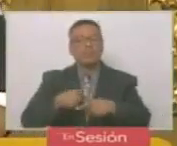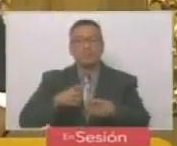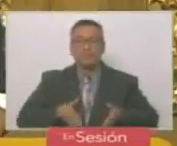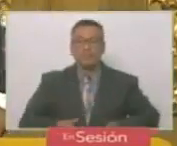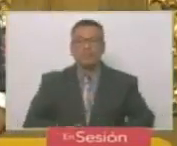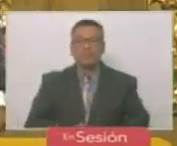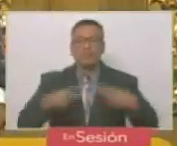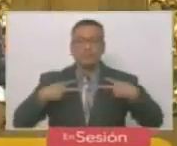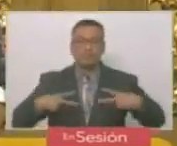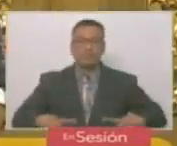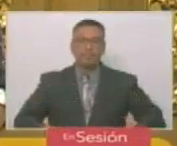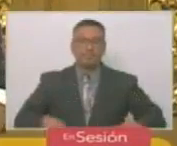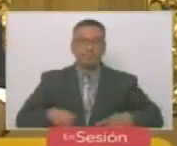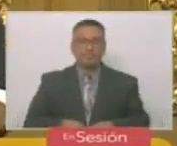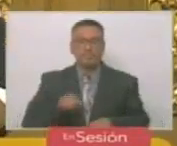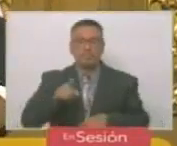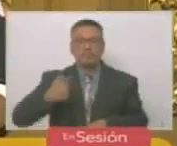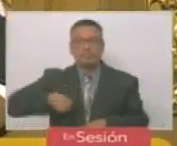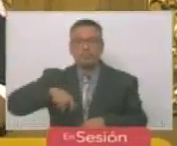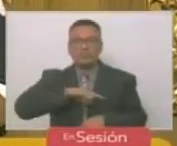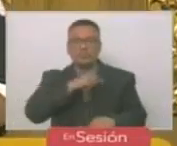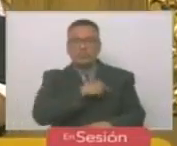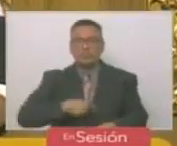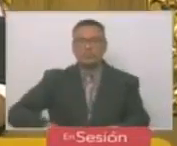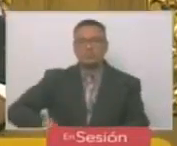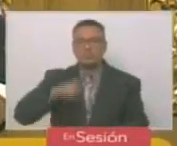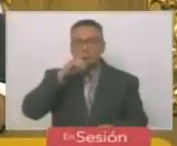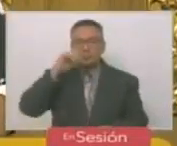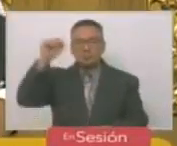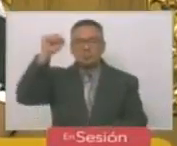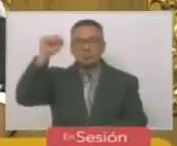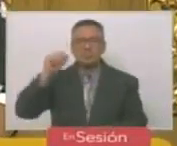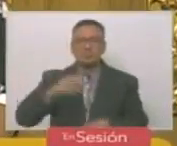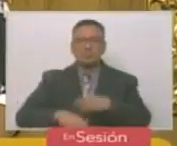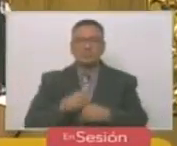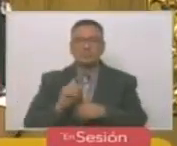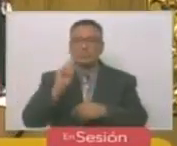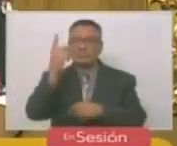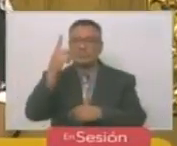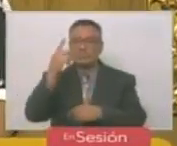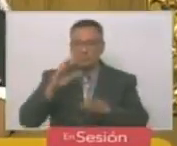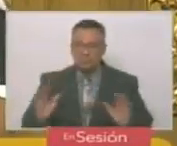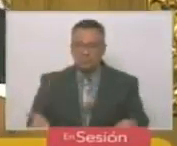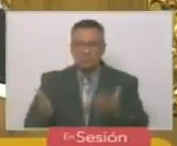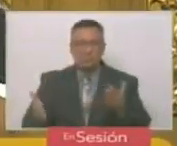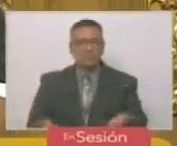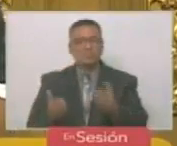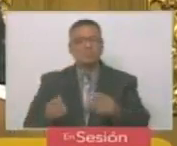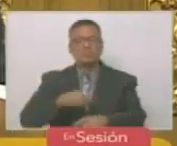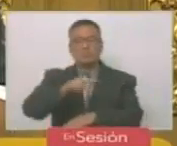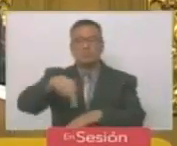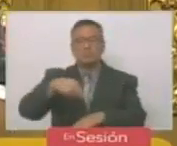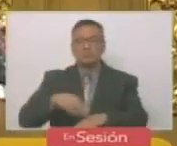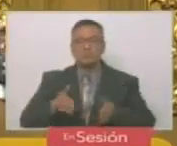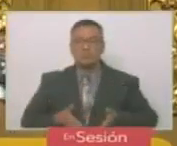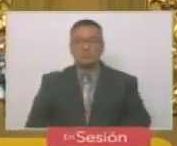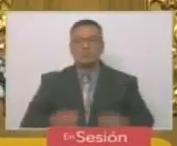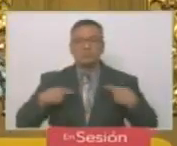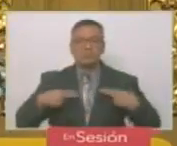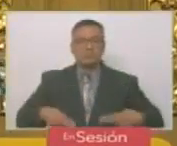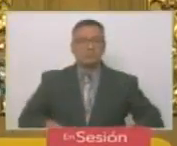de vivir. Y ahí nuestro presidente Nicolás Maduro ha sido primer promotor nacional de parto